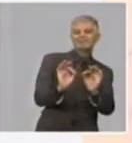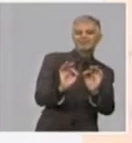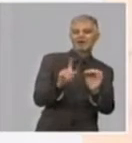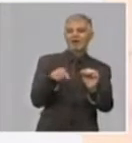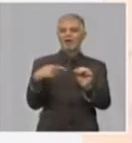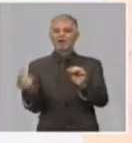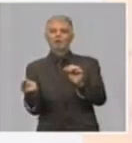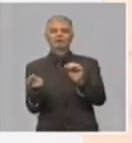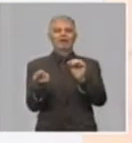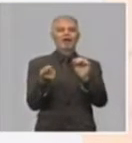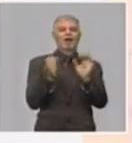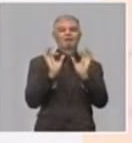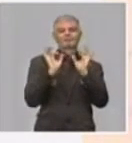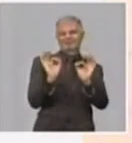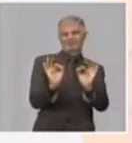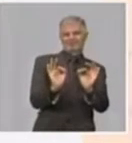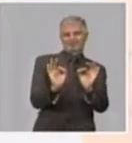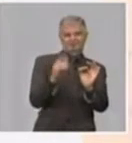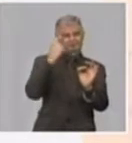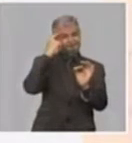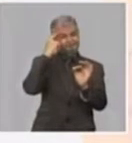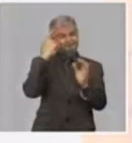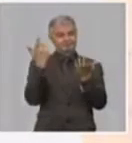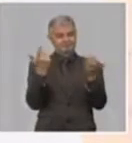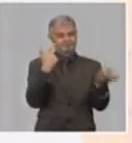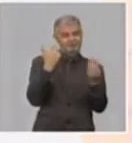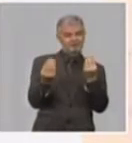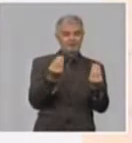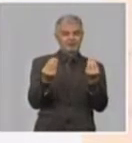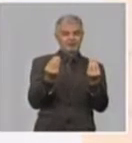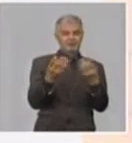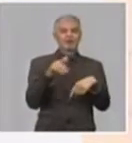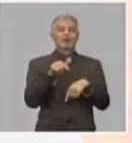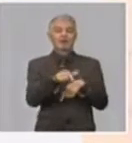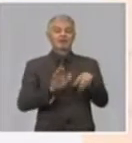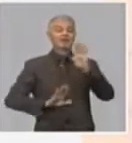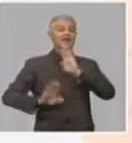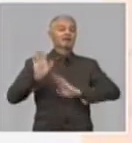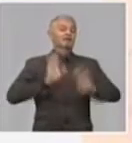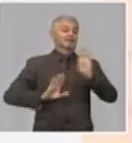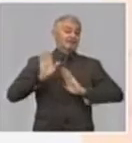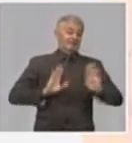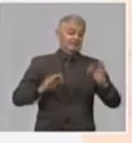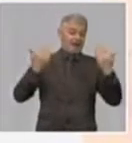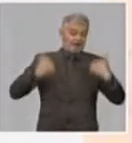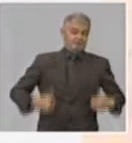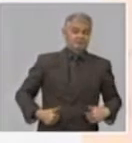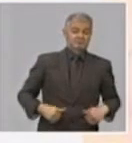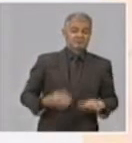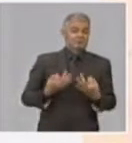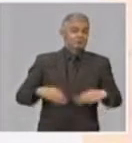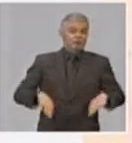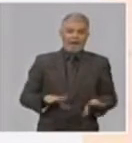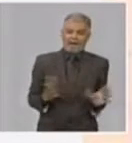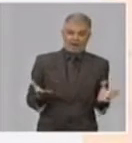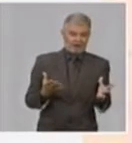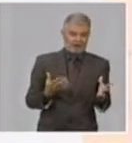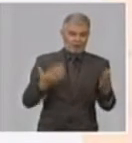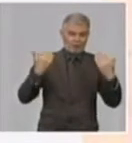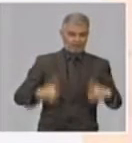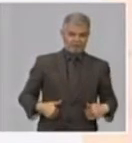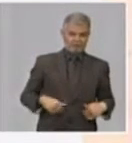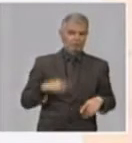Bien, y esa inmunidad inespecífica se refleja en la llamada inmunidad natural o inmunidad innata, que tenemos